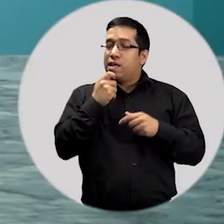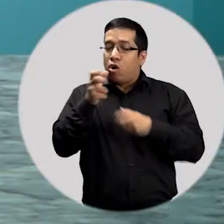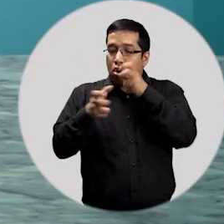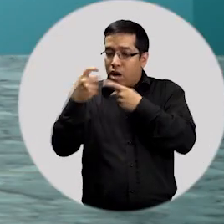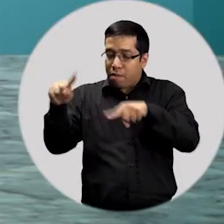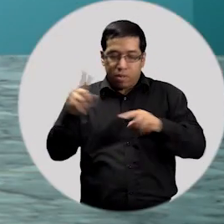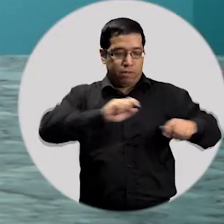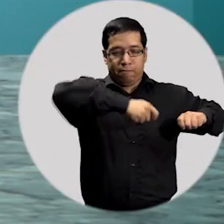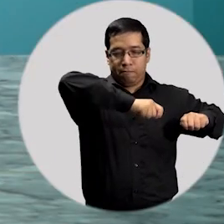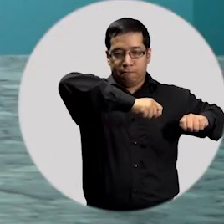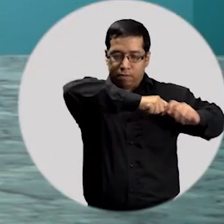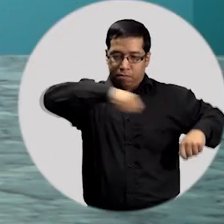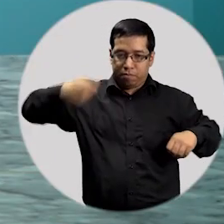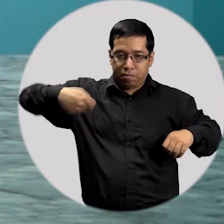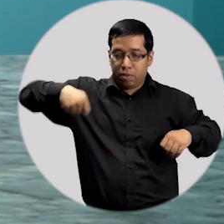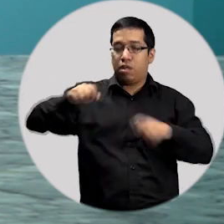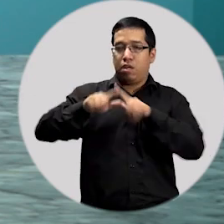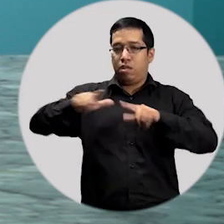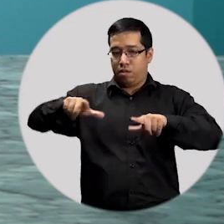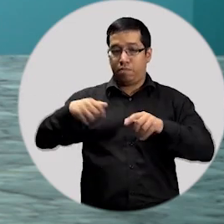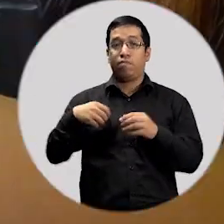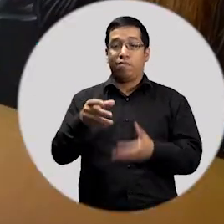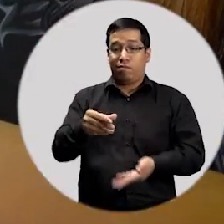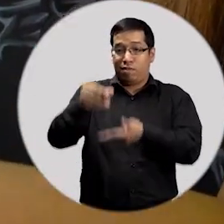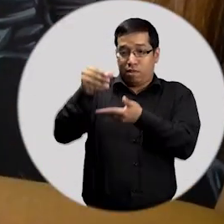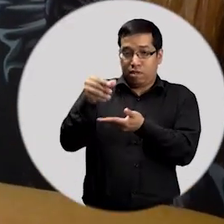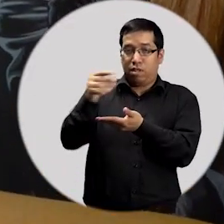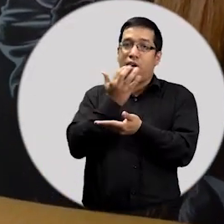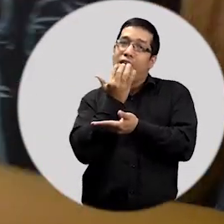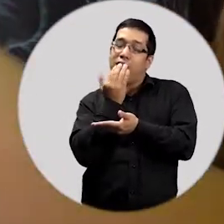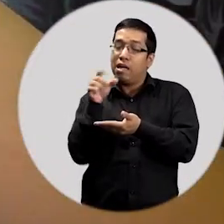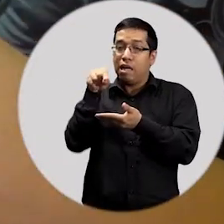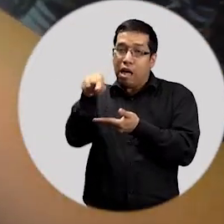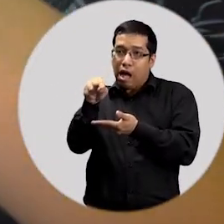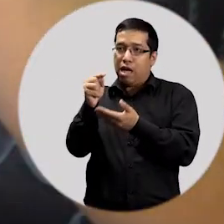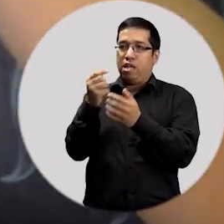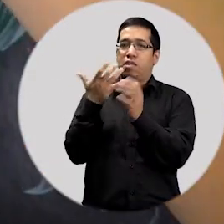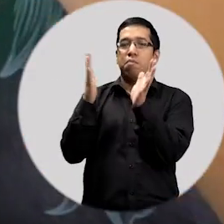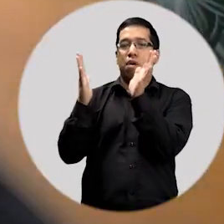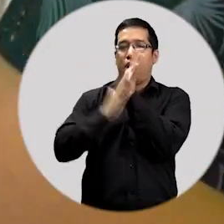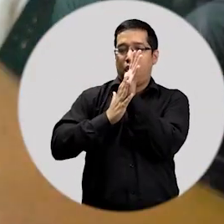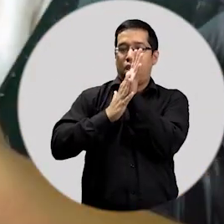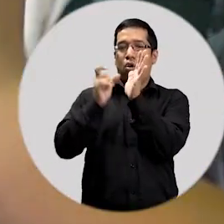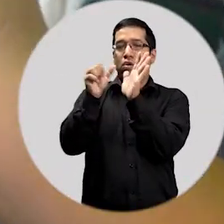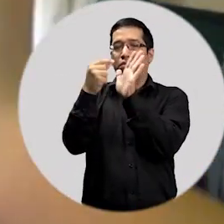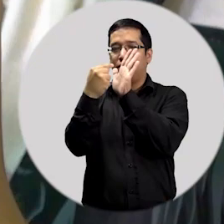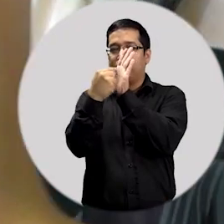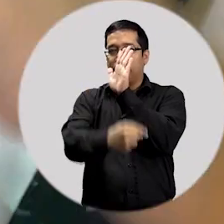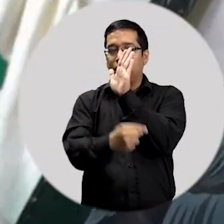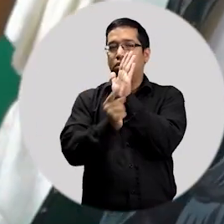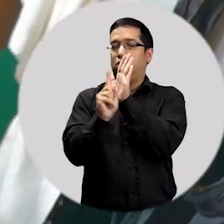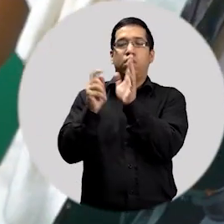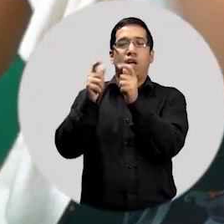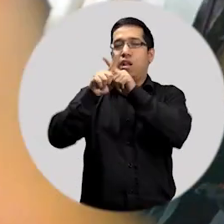no tenga ninguna marca de la huella y cosas así. Entonces, en el caso de que tenga alguna manchita o alguna